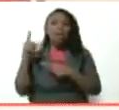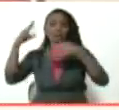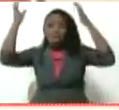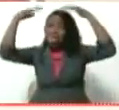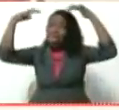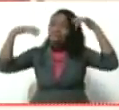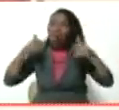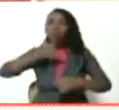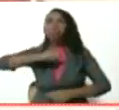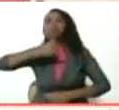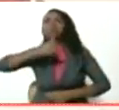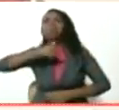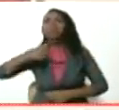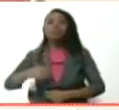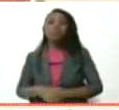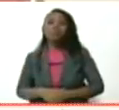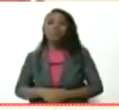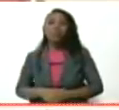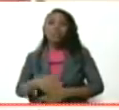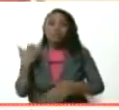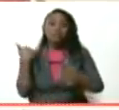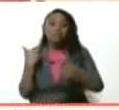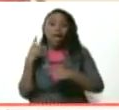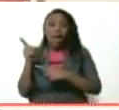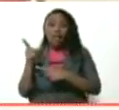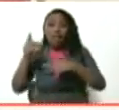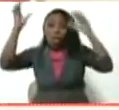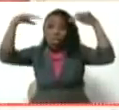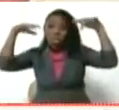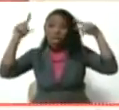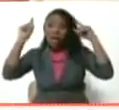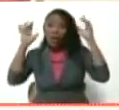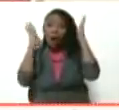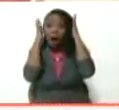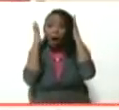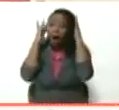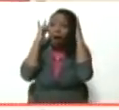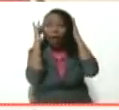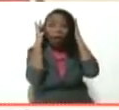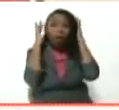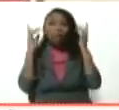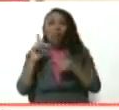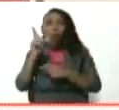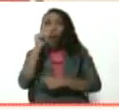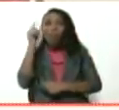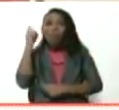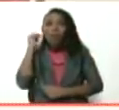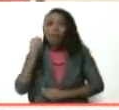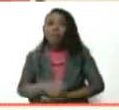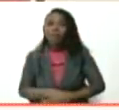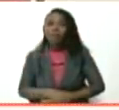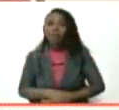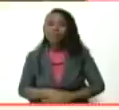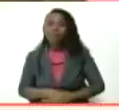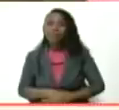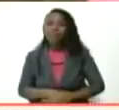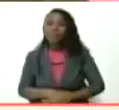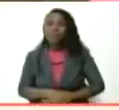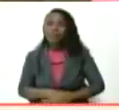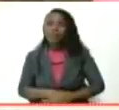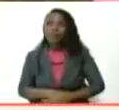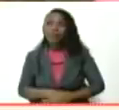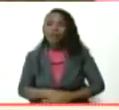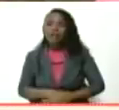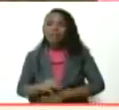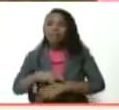agua, salen corriendo, se les alborota el peinado. Hombres y mujeres, se les alborota.